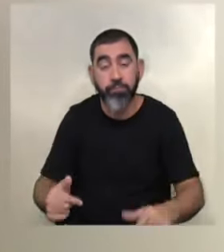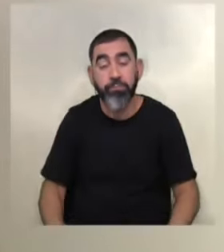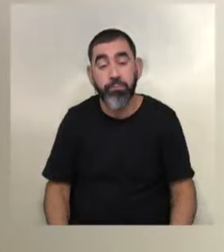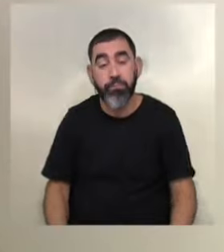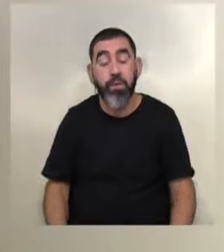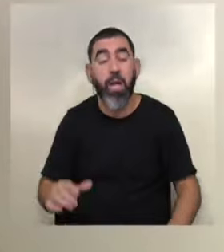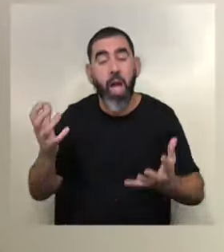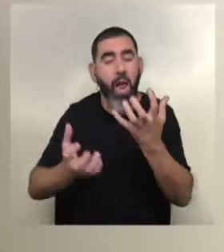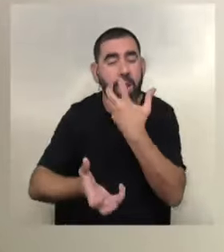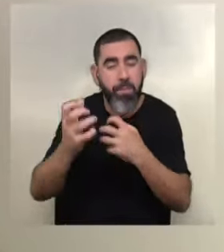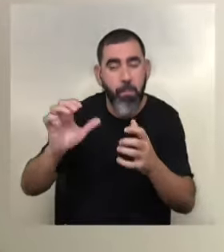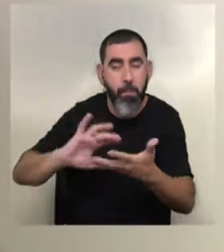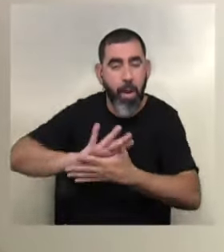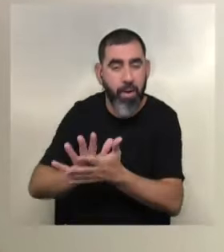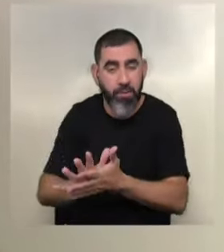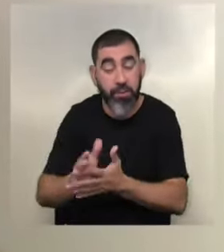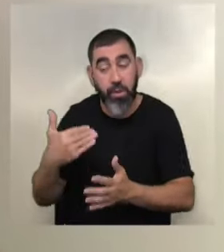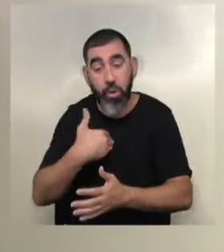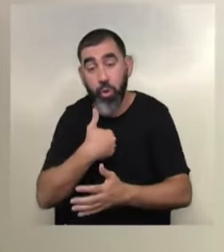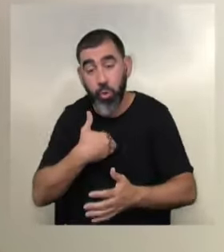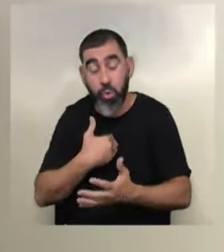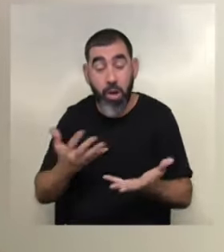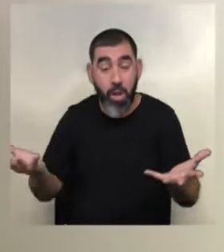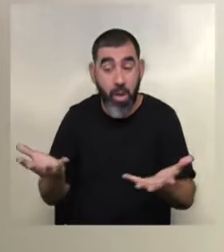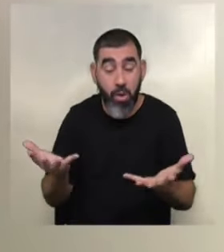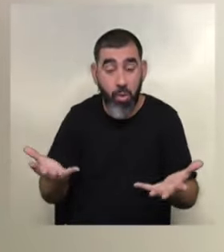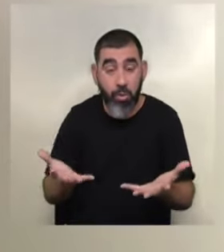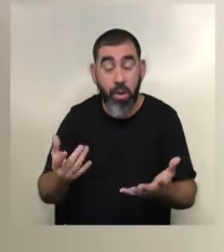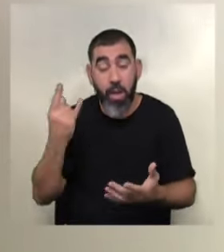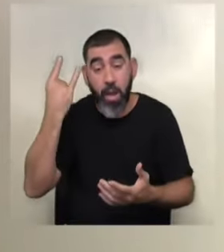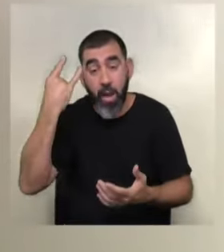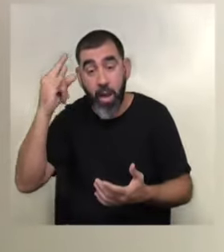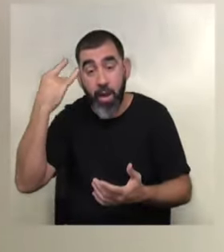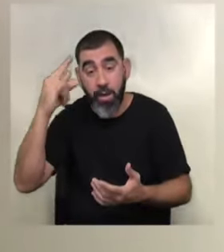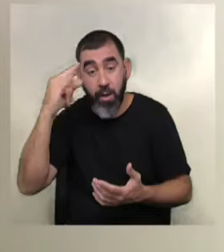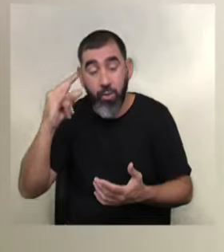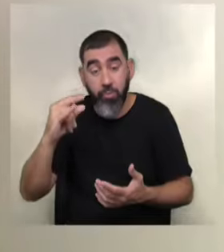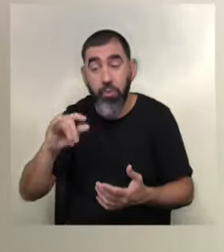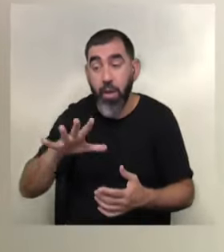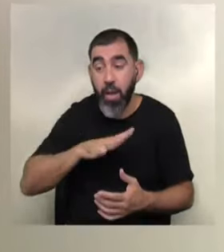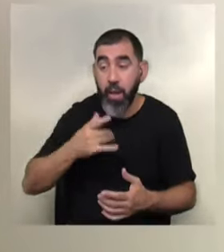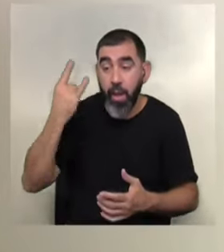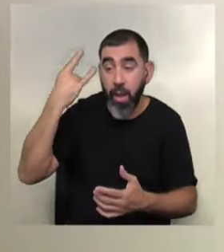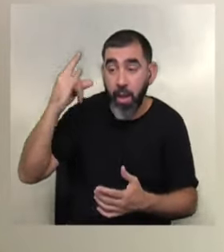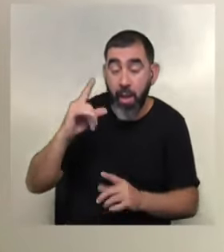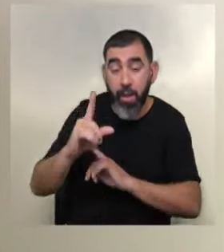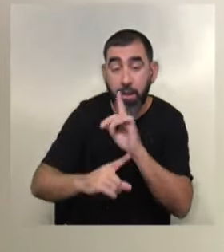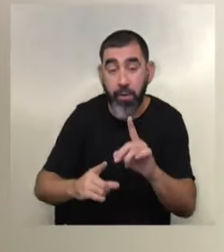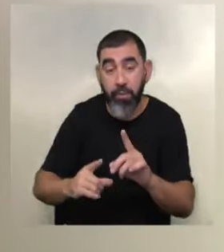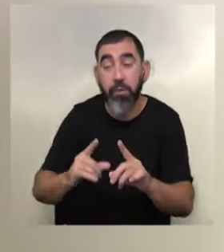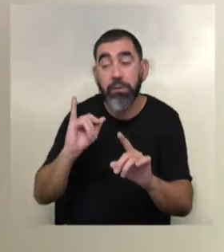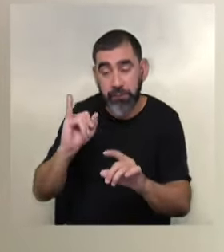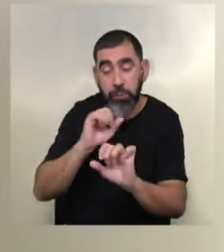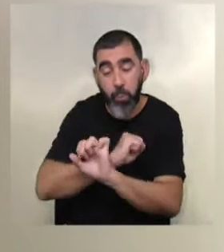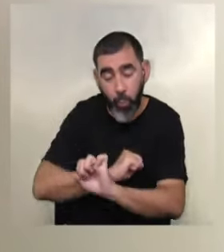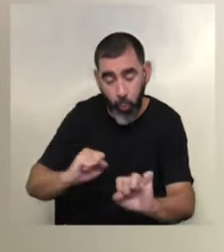lugares, y el rol ese lo está jugando ahora el ganado. O sea, tener ganado que sí puede emitir